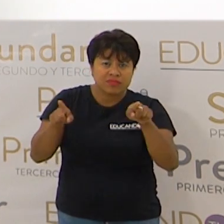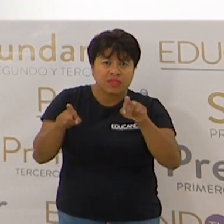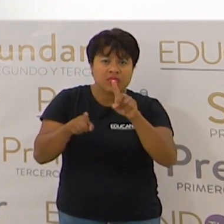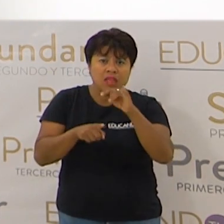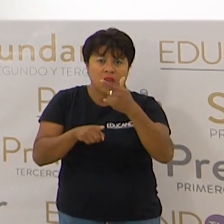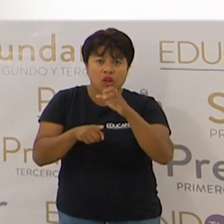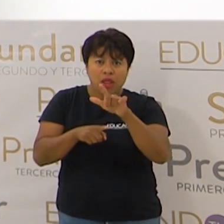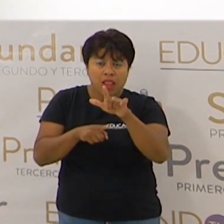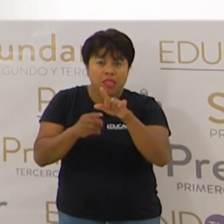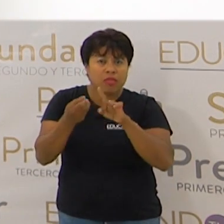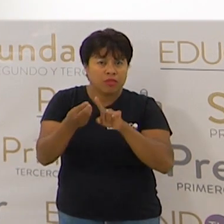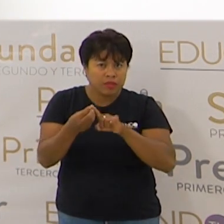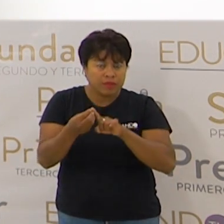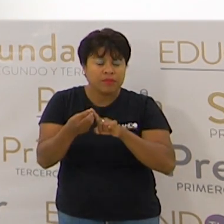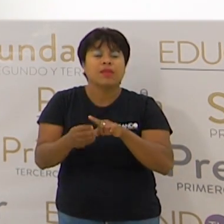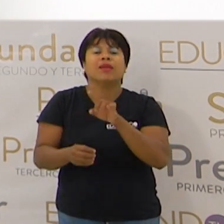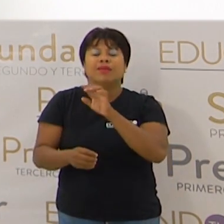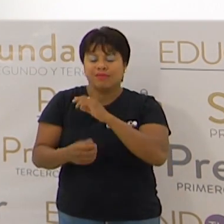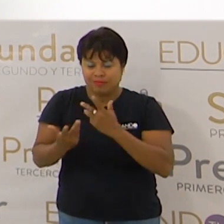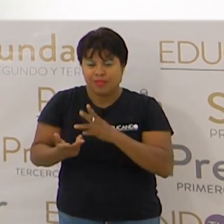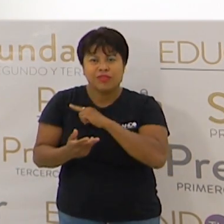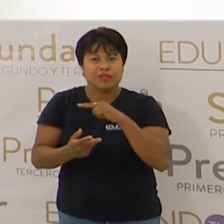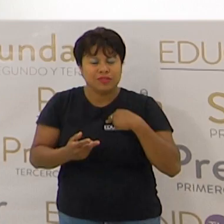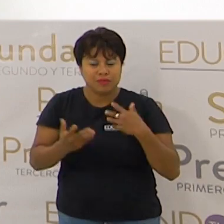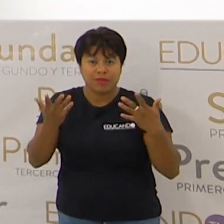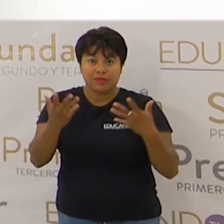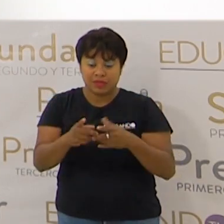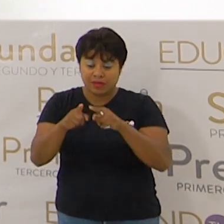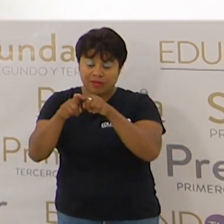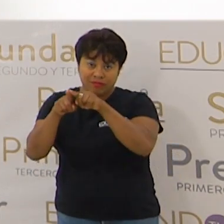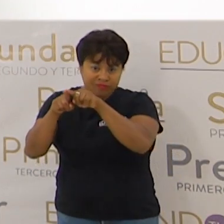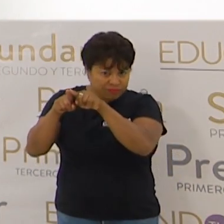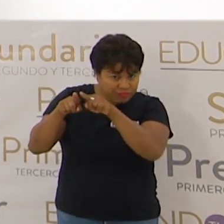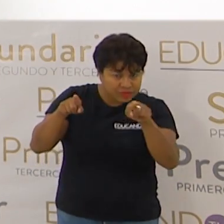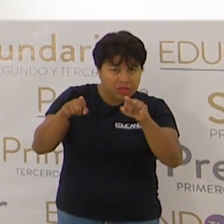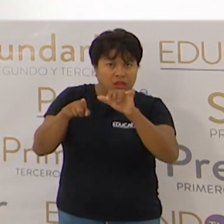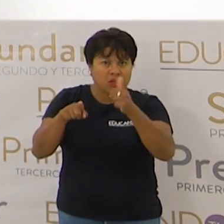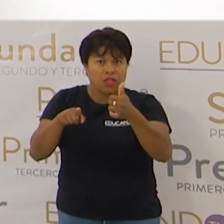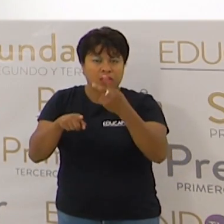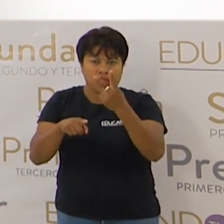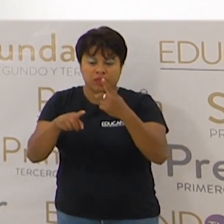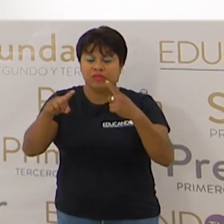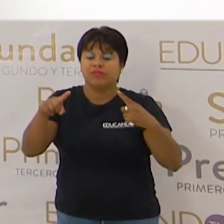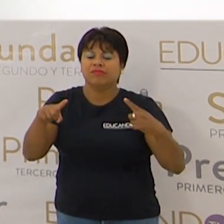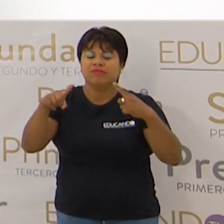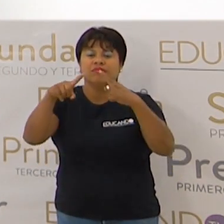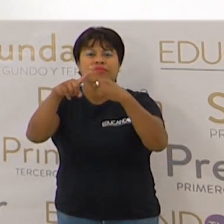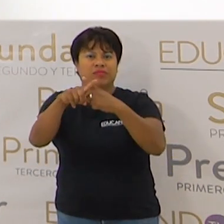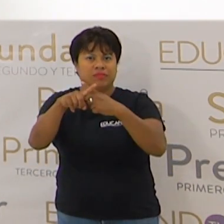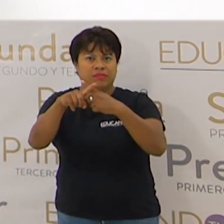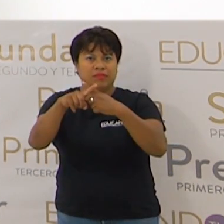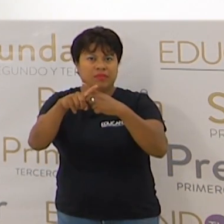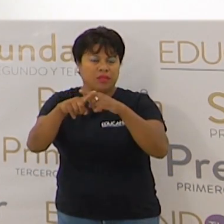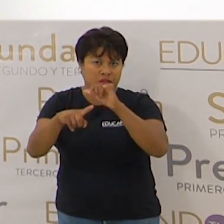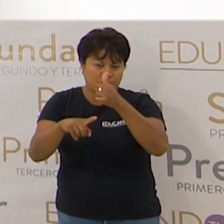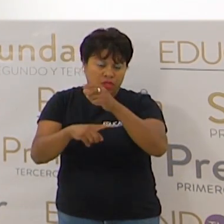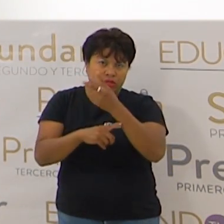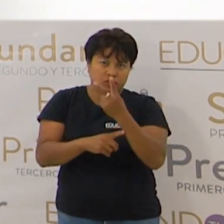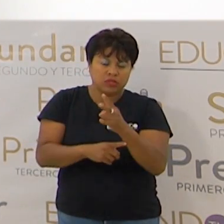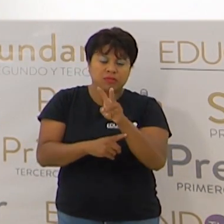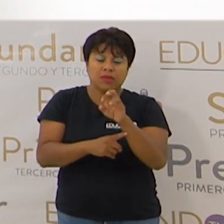otra diagonal? Pues vamos a unir a las otras dos esquinas o a los otros